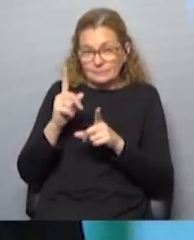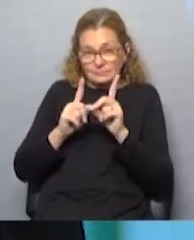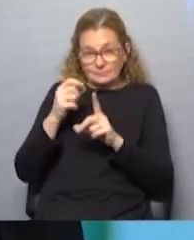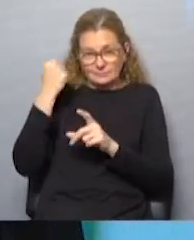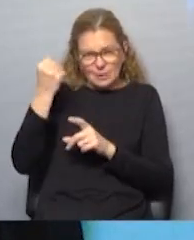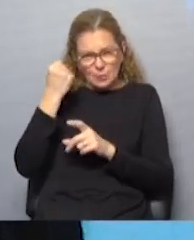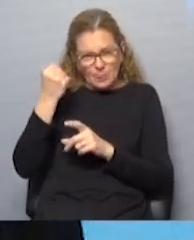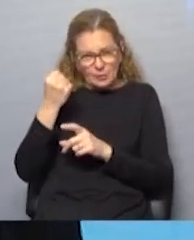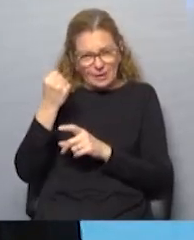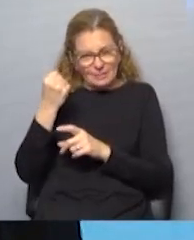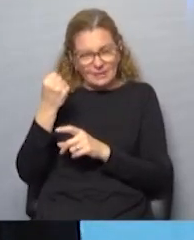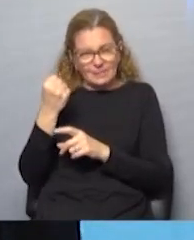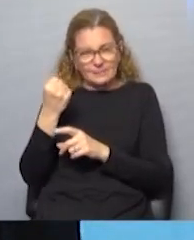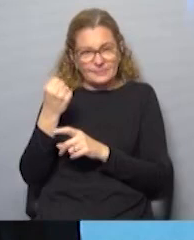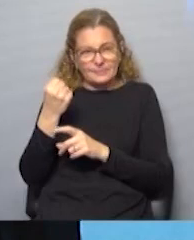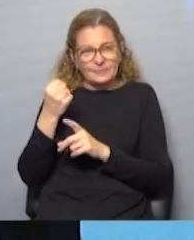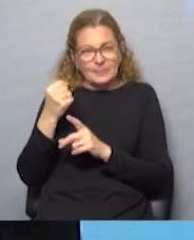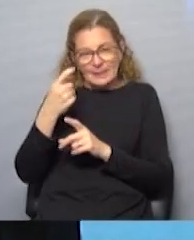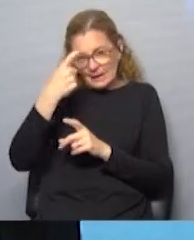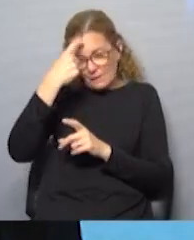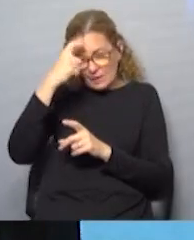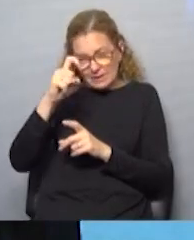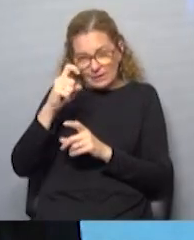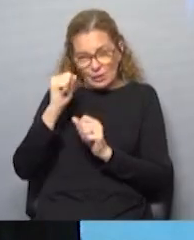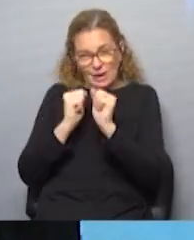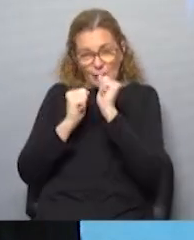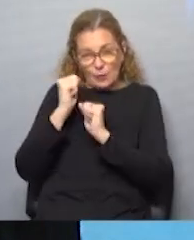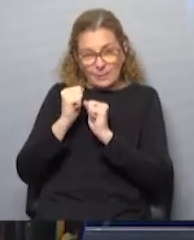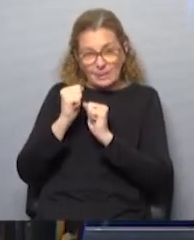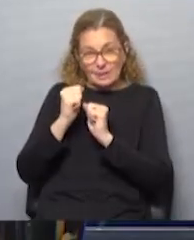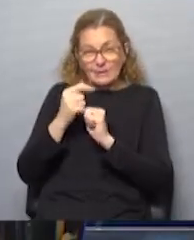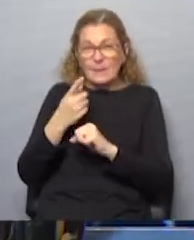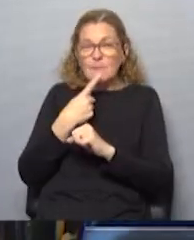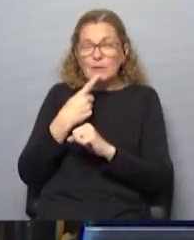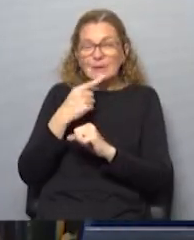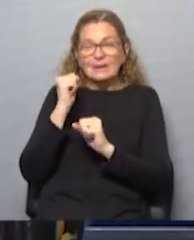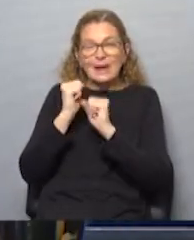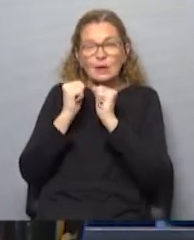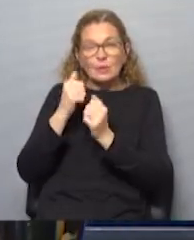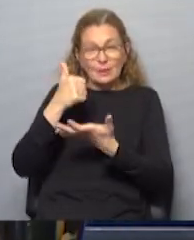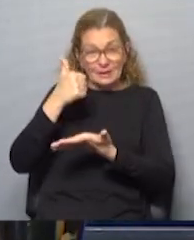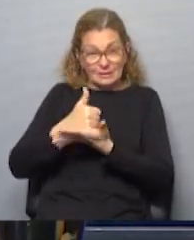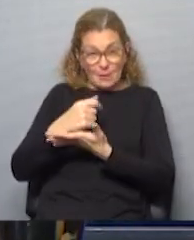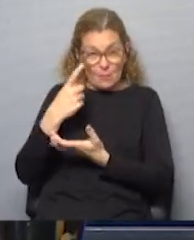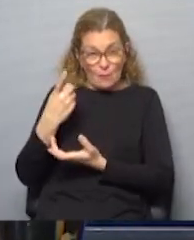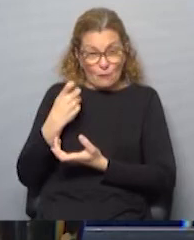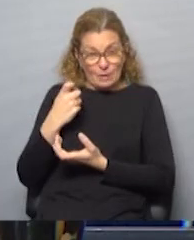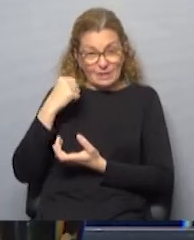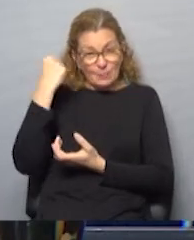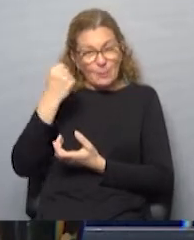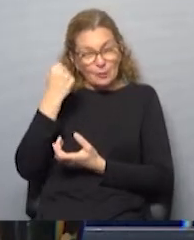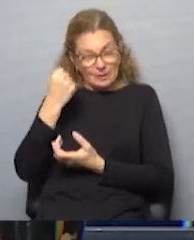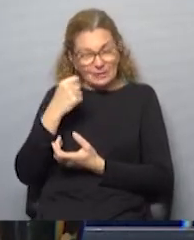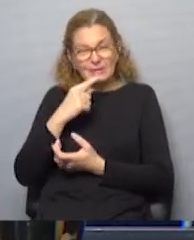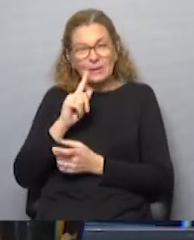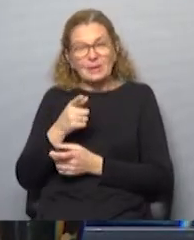central que en la investigación en economía y en el fundamento de las políticas económicas está muy fuerte y creo que es importante que es